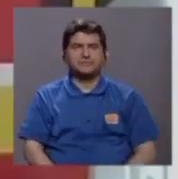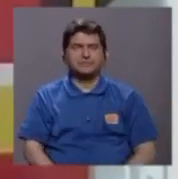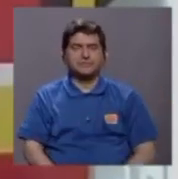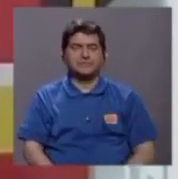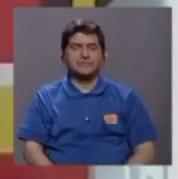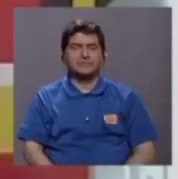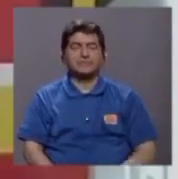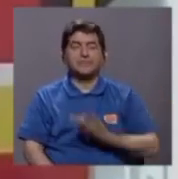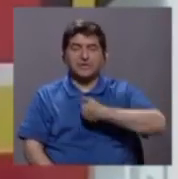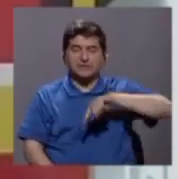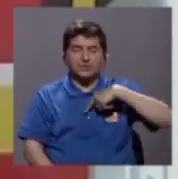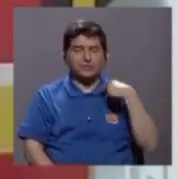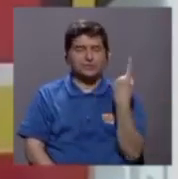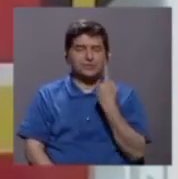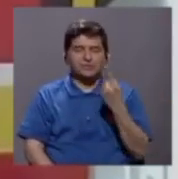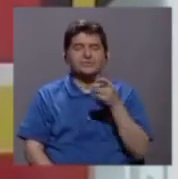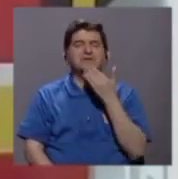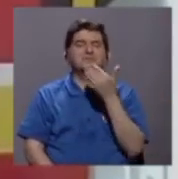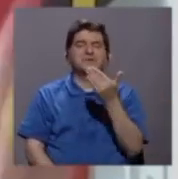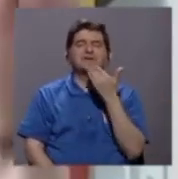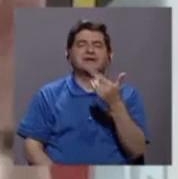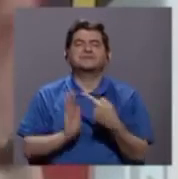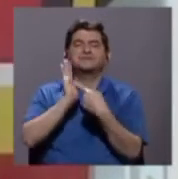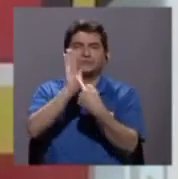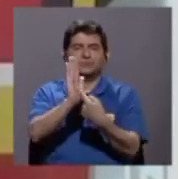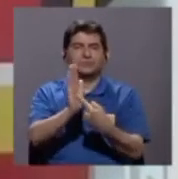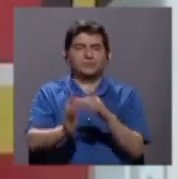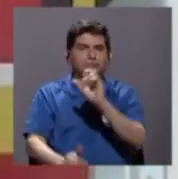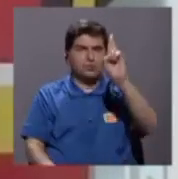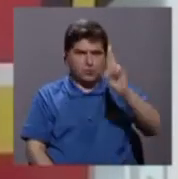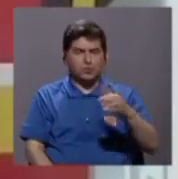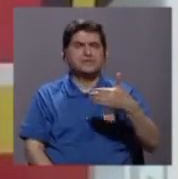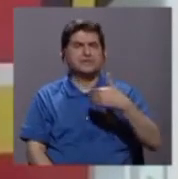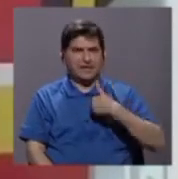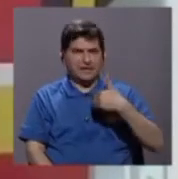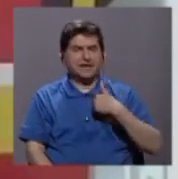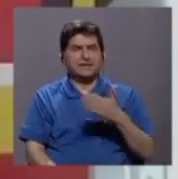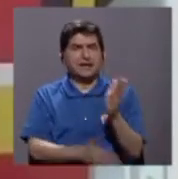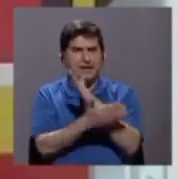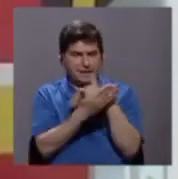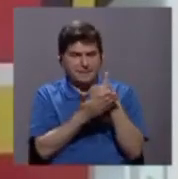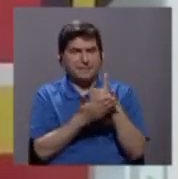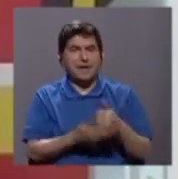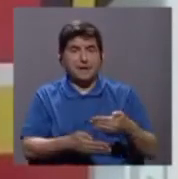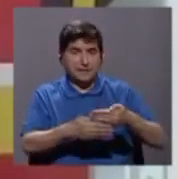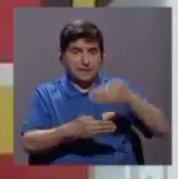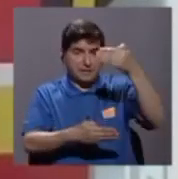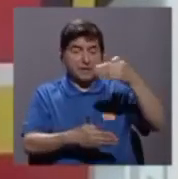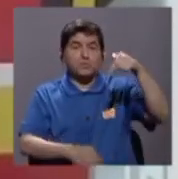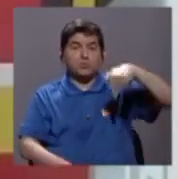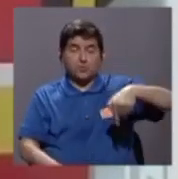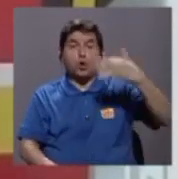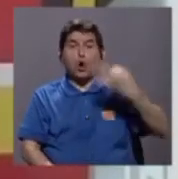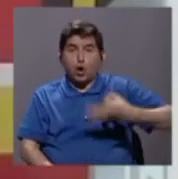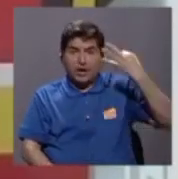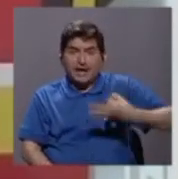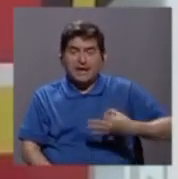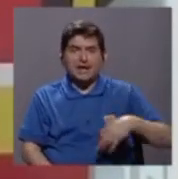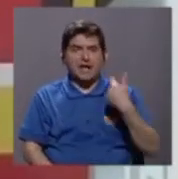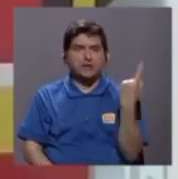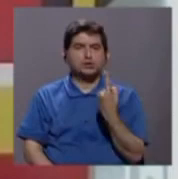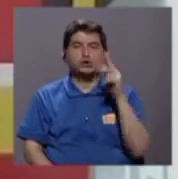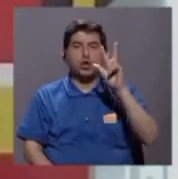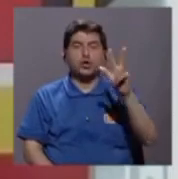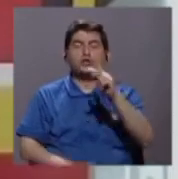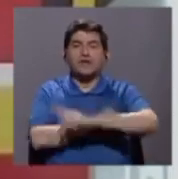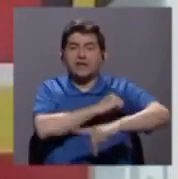será con nosotros para siempre. Y Costa Rica tiene una parte del muro de Berlín original. Solo tres